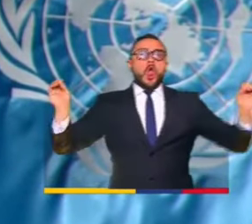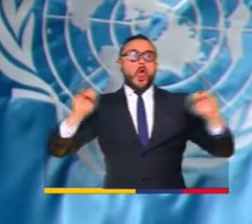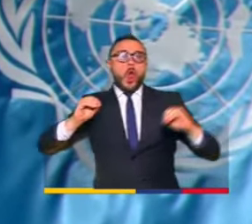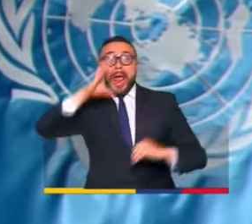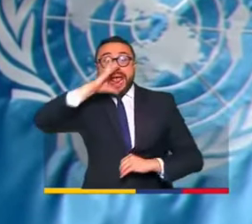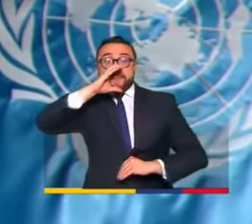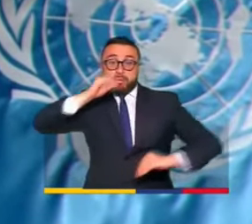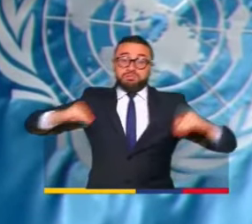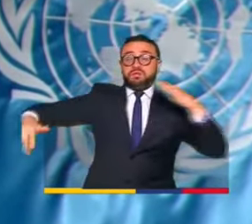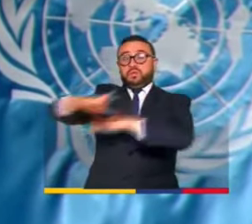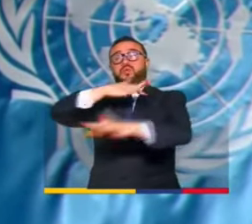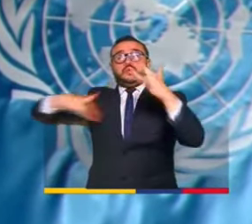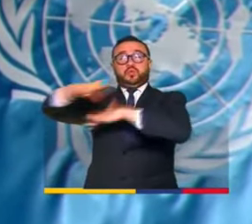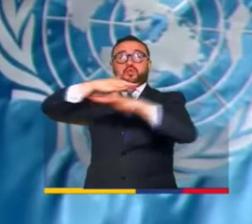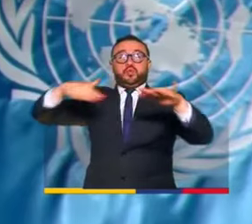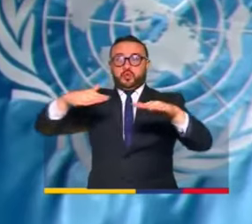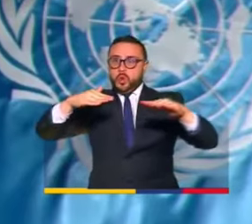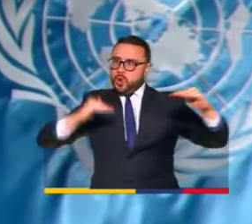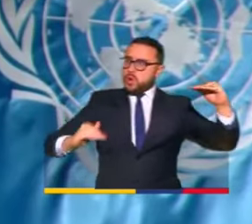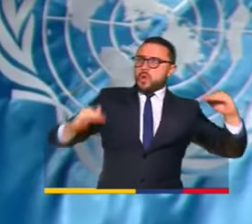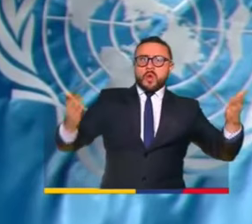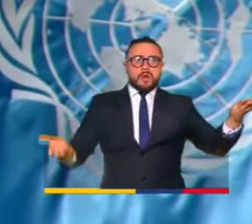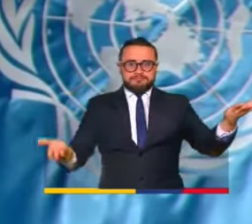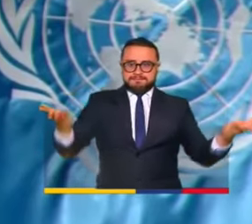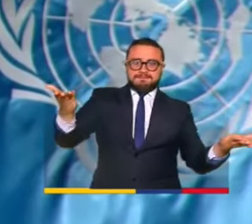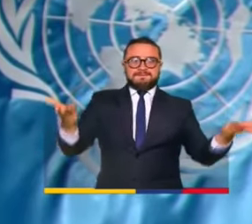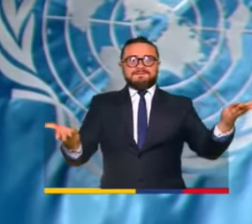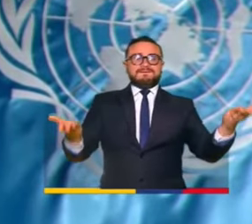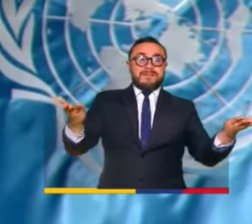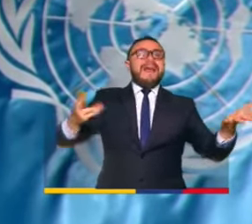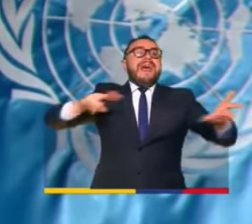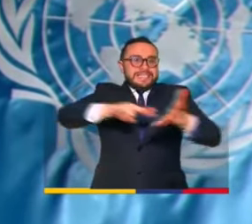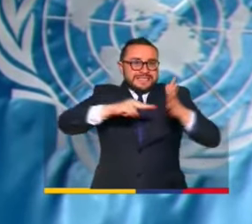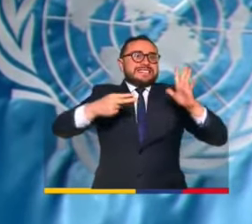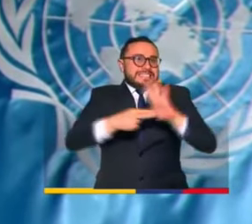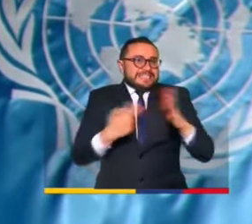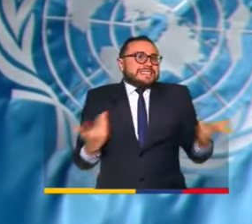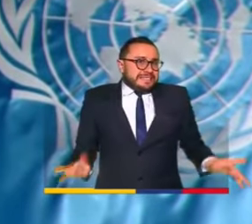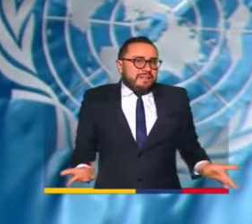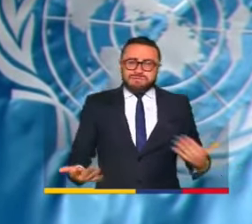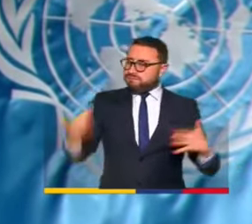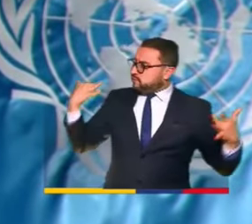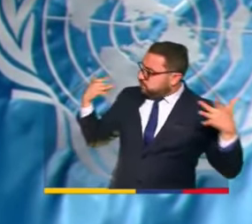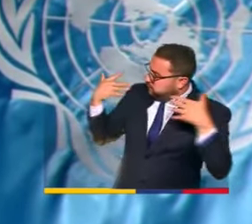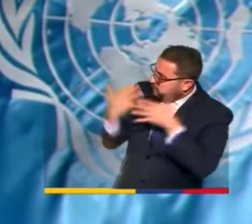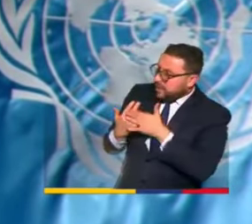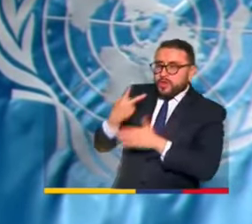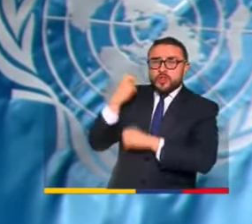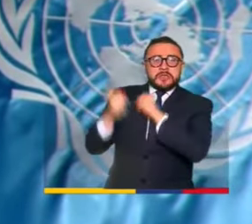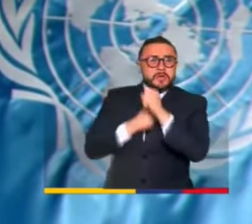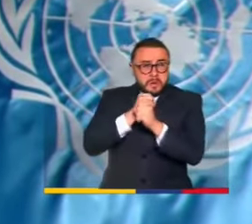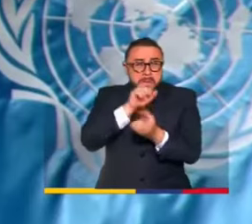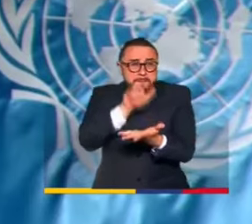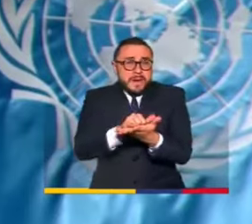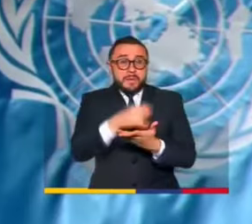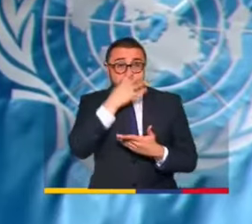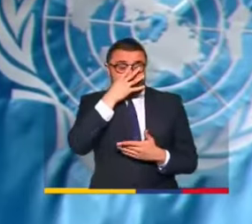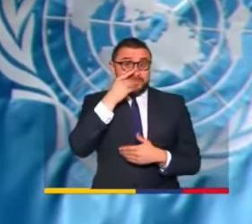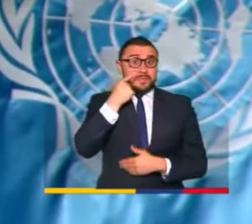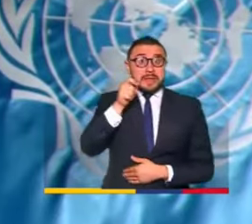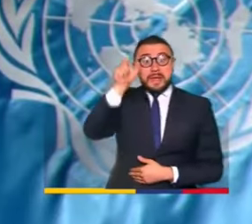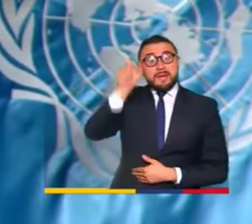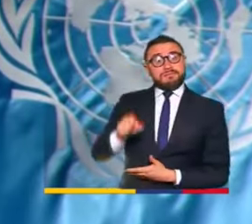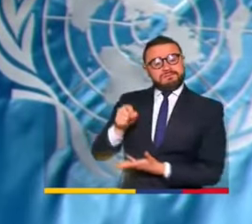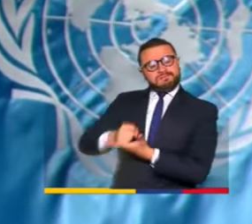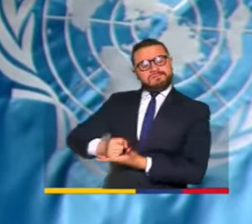CO2 equivalente se han vuelto sinónimos desde hace 2 siglos. Entre más rico es un ser humano